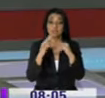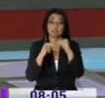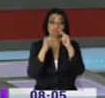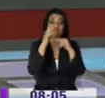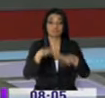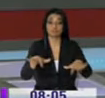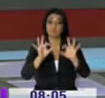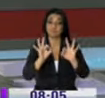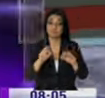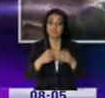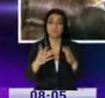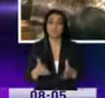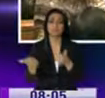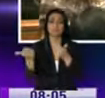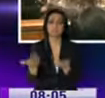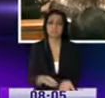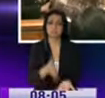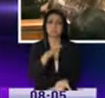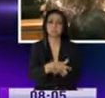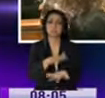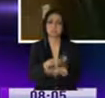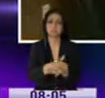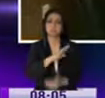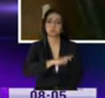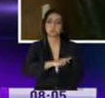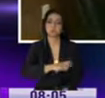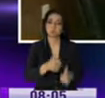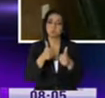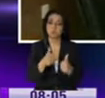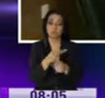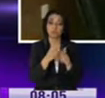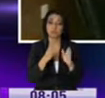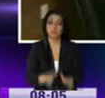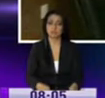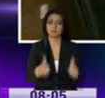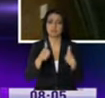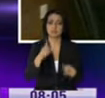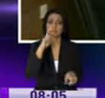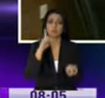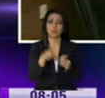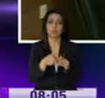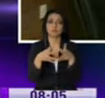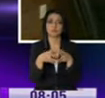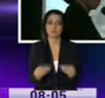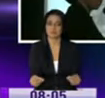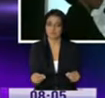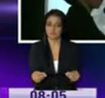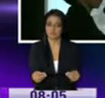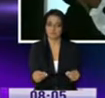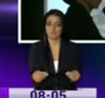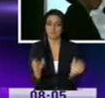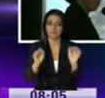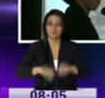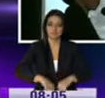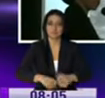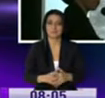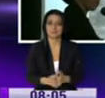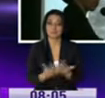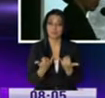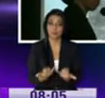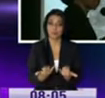quiteños son bienvenidas. Bien hacer municipio, los concejales, en trabajar, en dar soluciones a la población que pues, en este